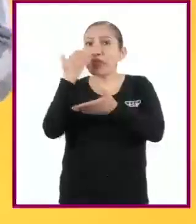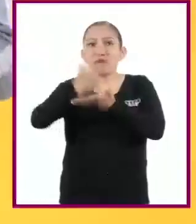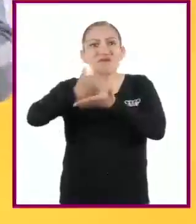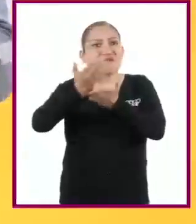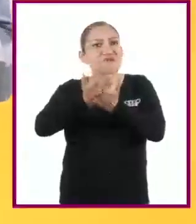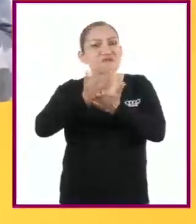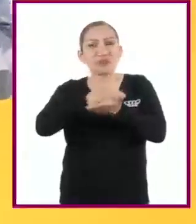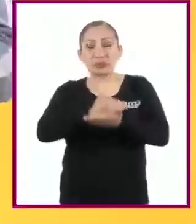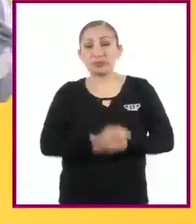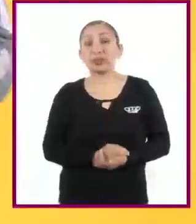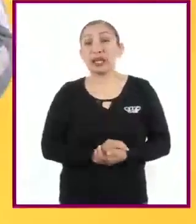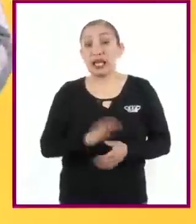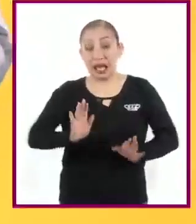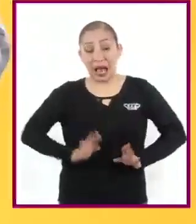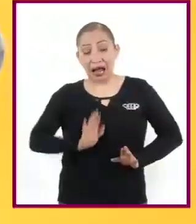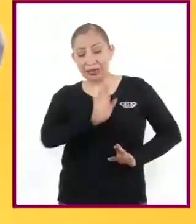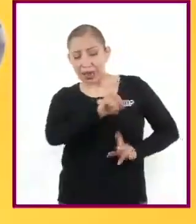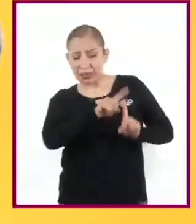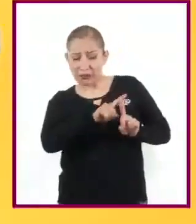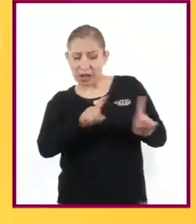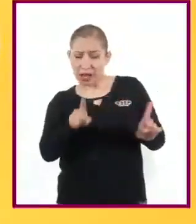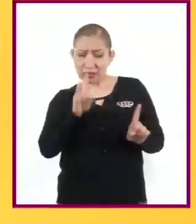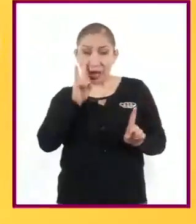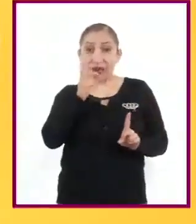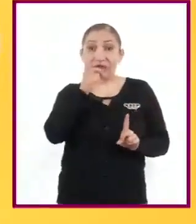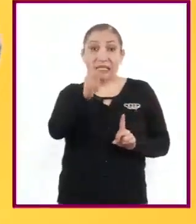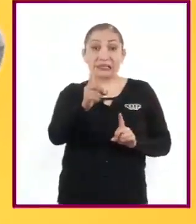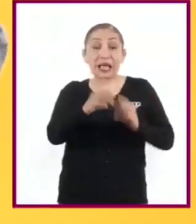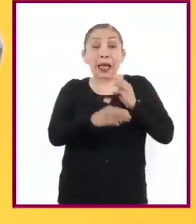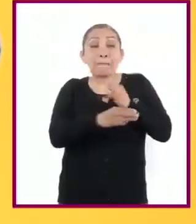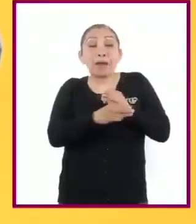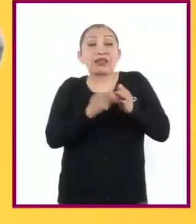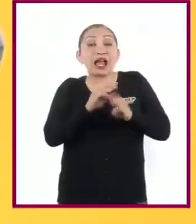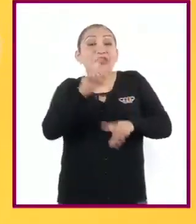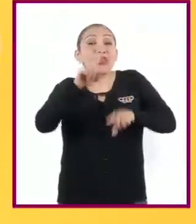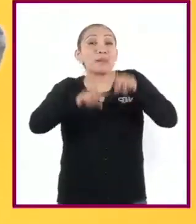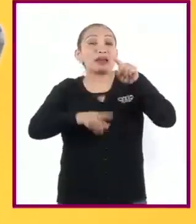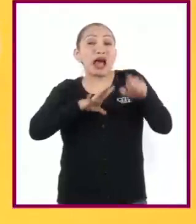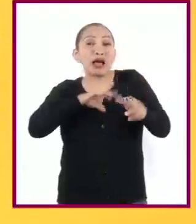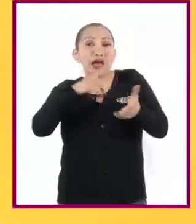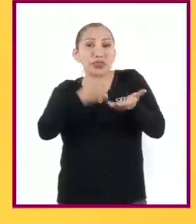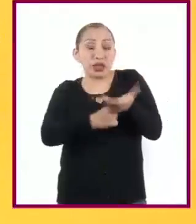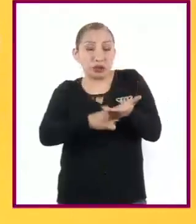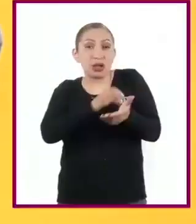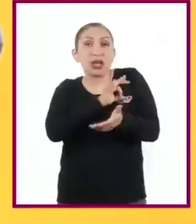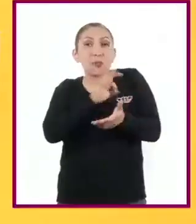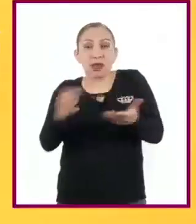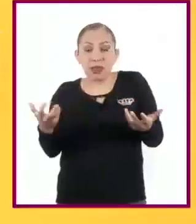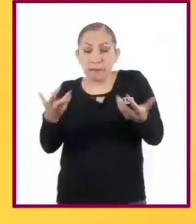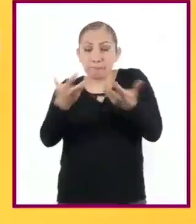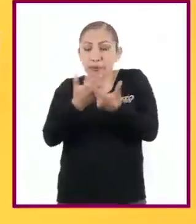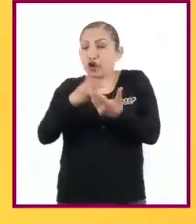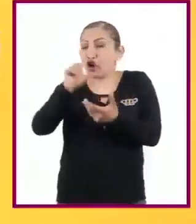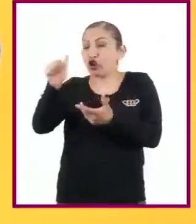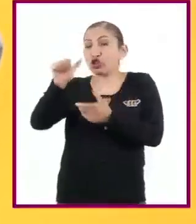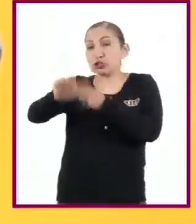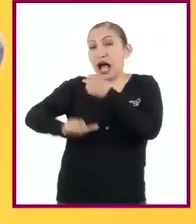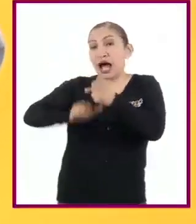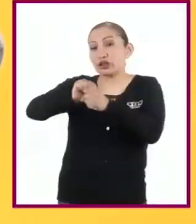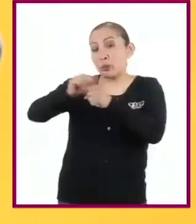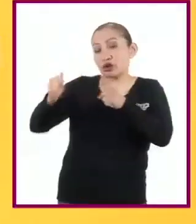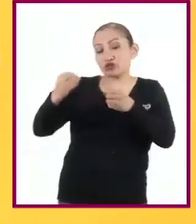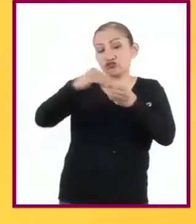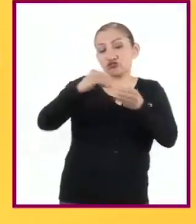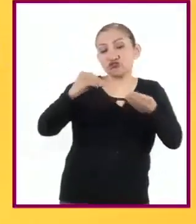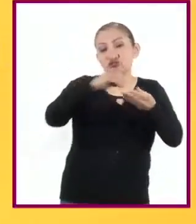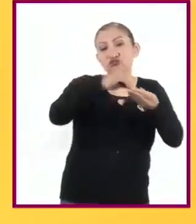dividirse, con características diferentes según el material del que provenía y que podían combinarse con otros átomos de